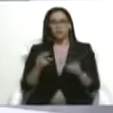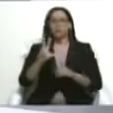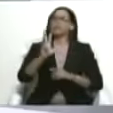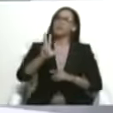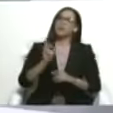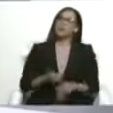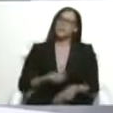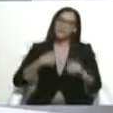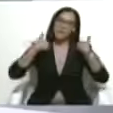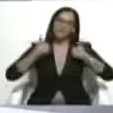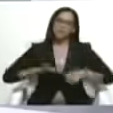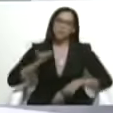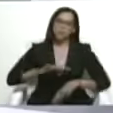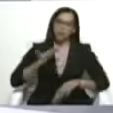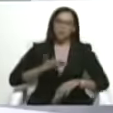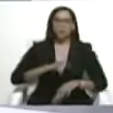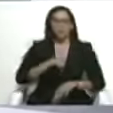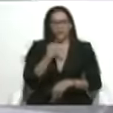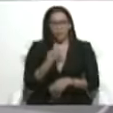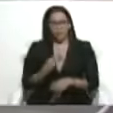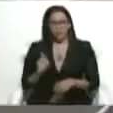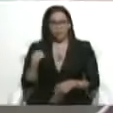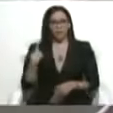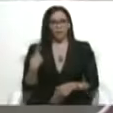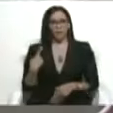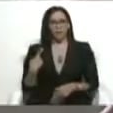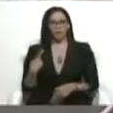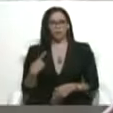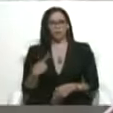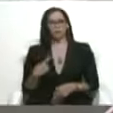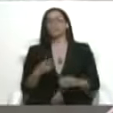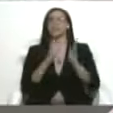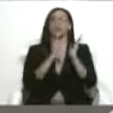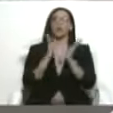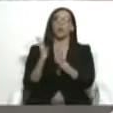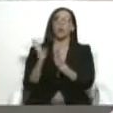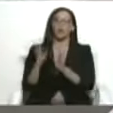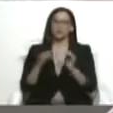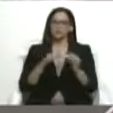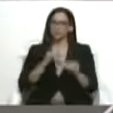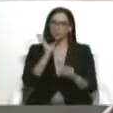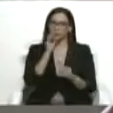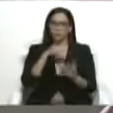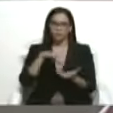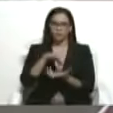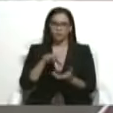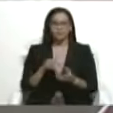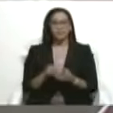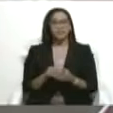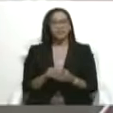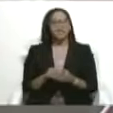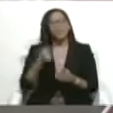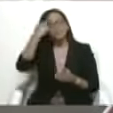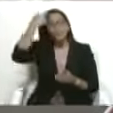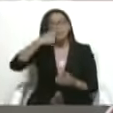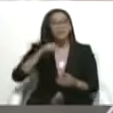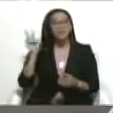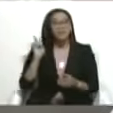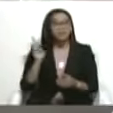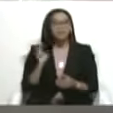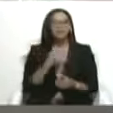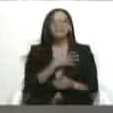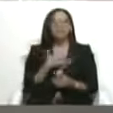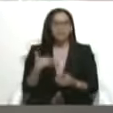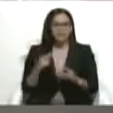más importante, y pudiera decir que es lo primero, en el orden de los factores no altera el producto. El pueblo venezolano no solo quiere